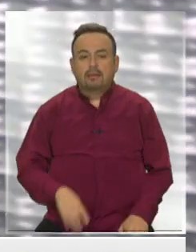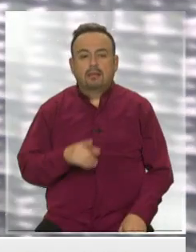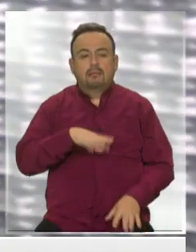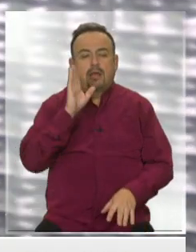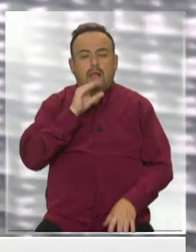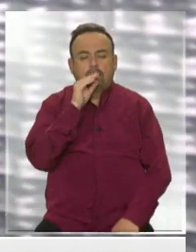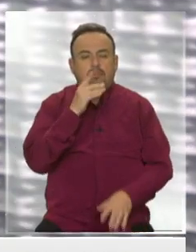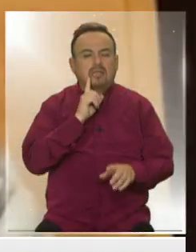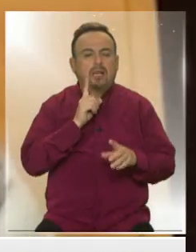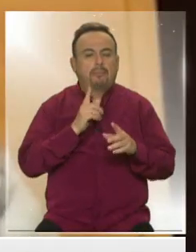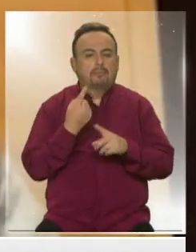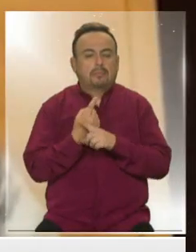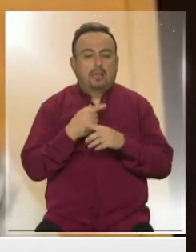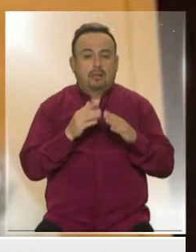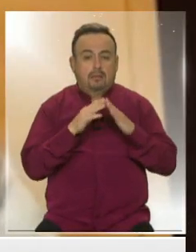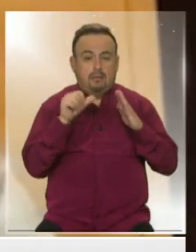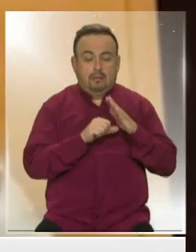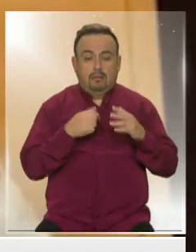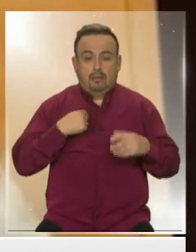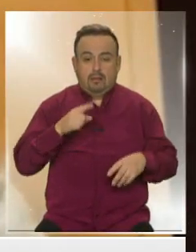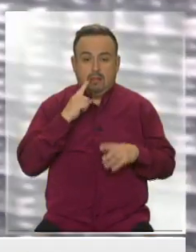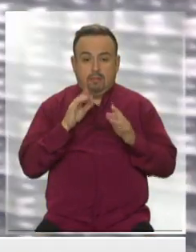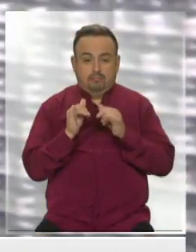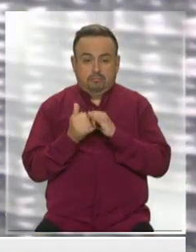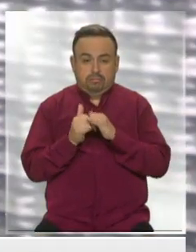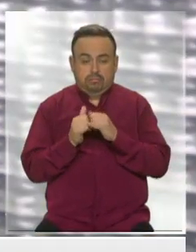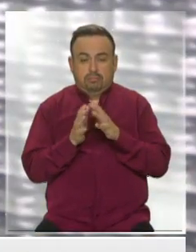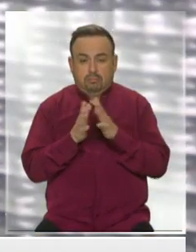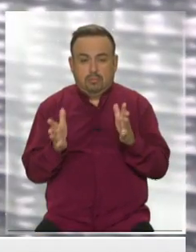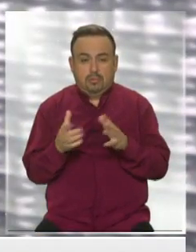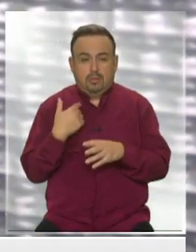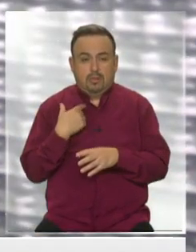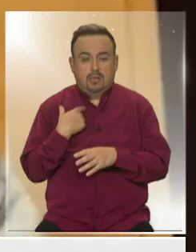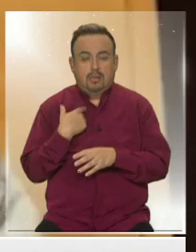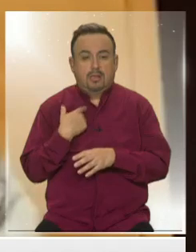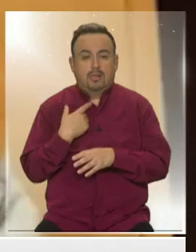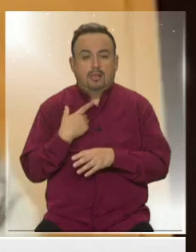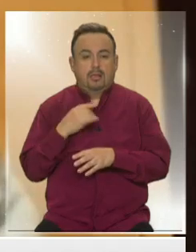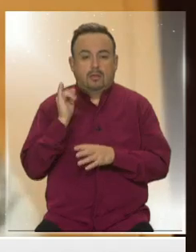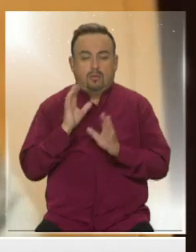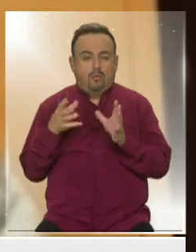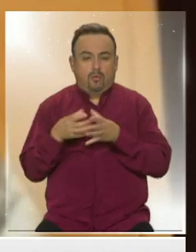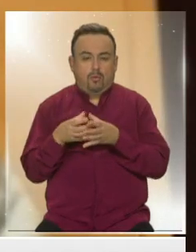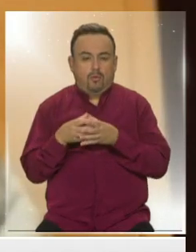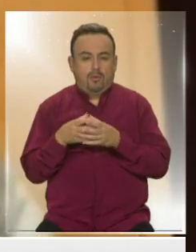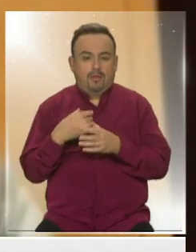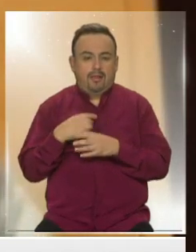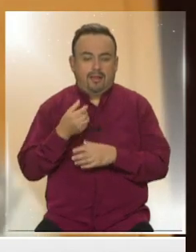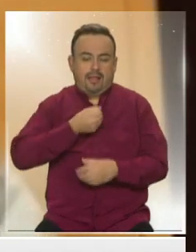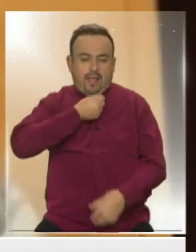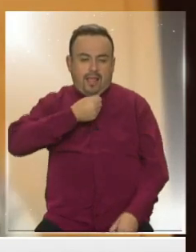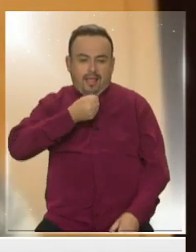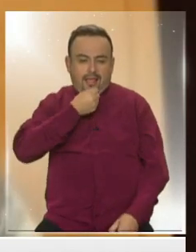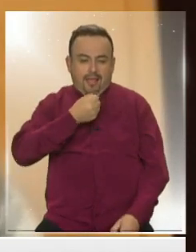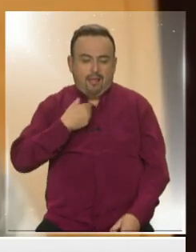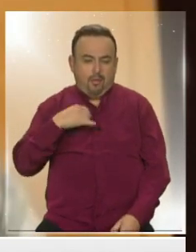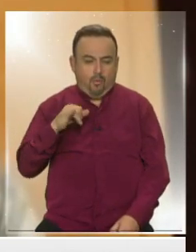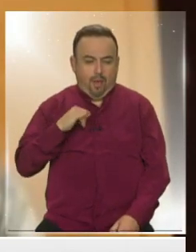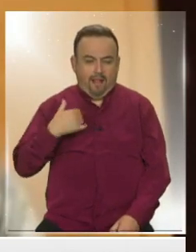más ahora que estás en cuarentena? Yo tengo harto WhatsApp, tengo uno con los inolvidables, que son los viejos que cantan como